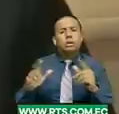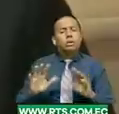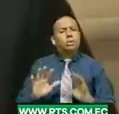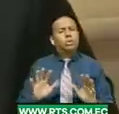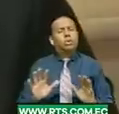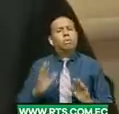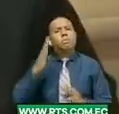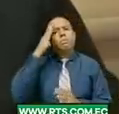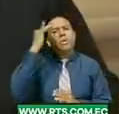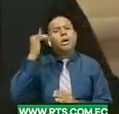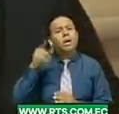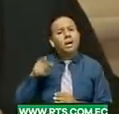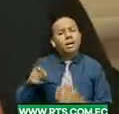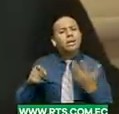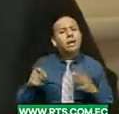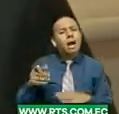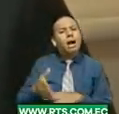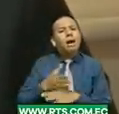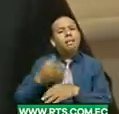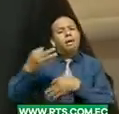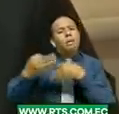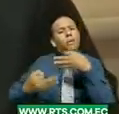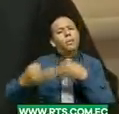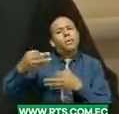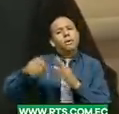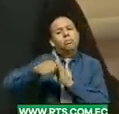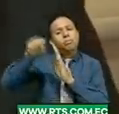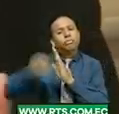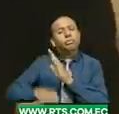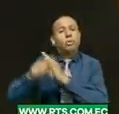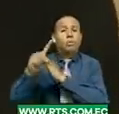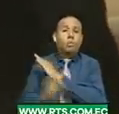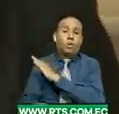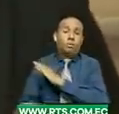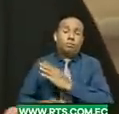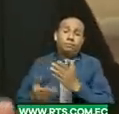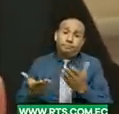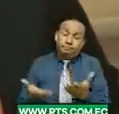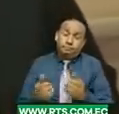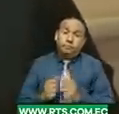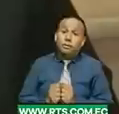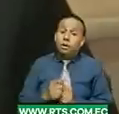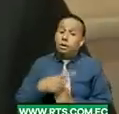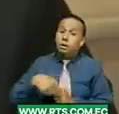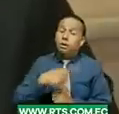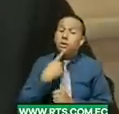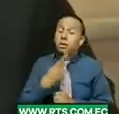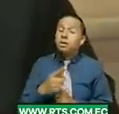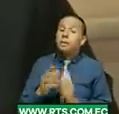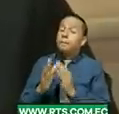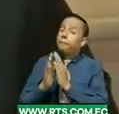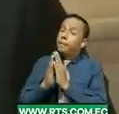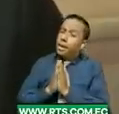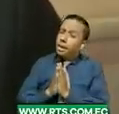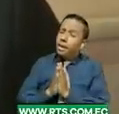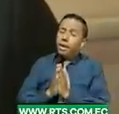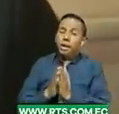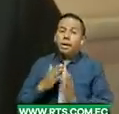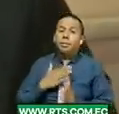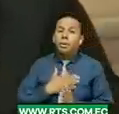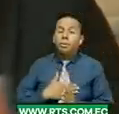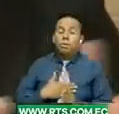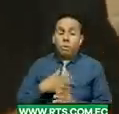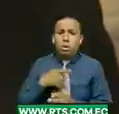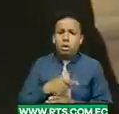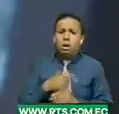una sentencia y definitivamente tenía que cumplirla. Lo que se estaba pidiendo es de que esa sentencia no le puede quitar